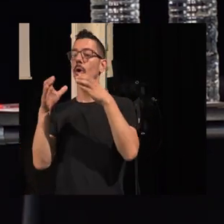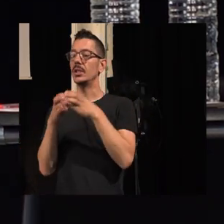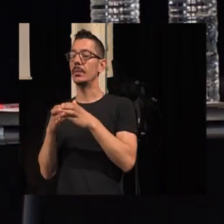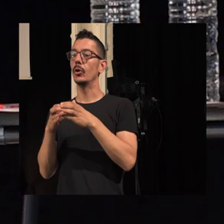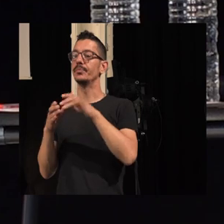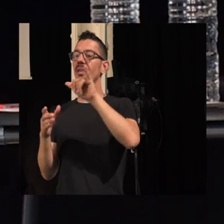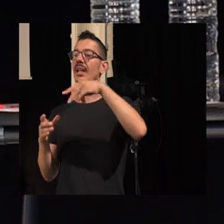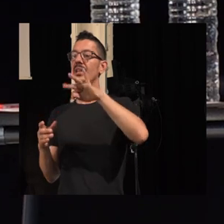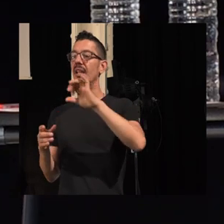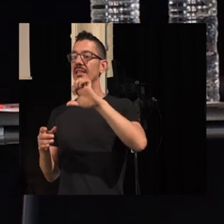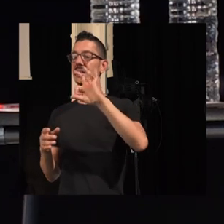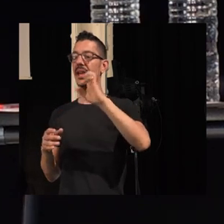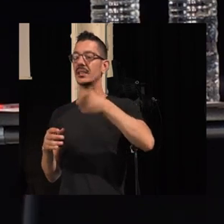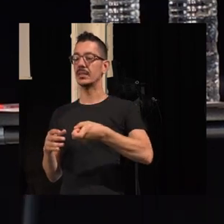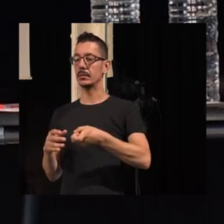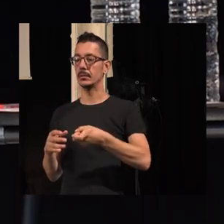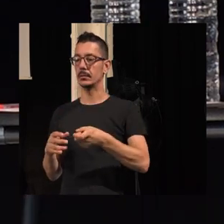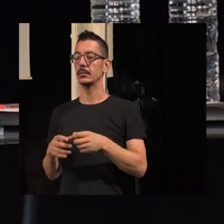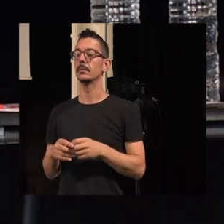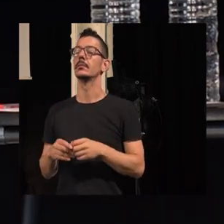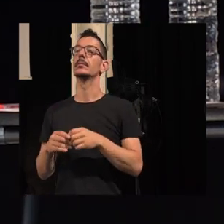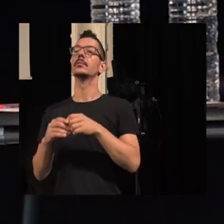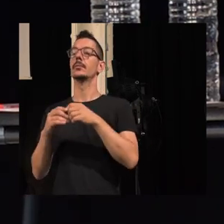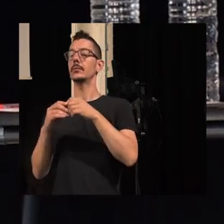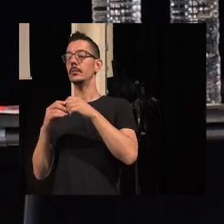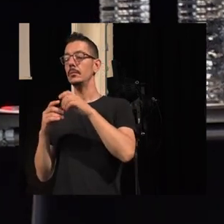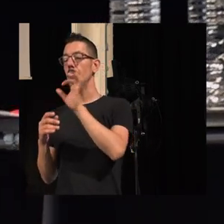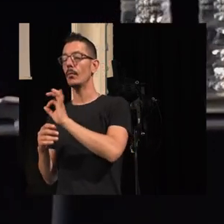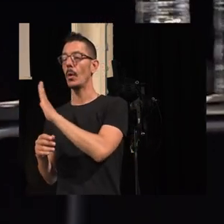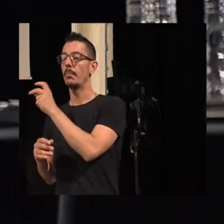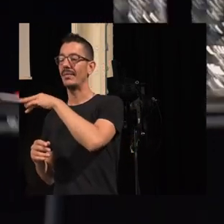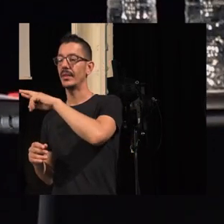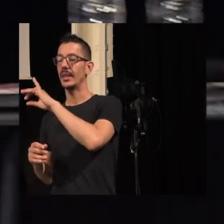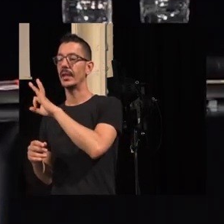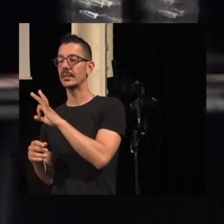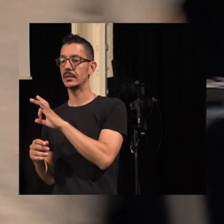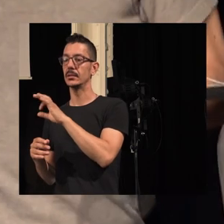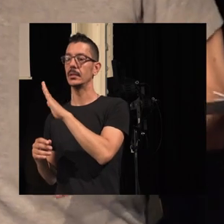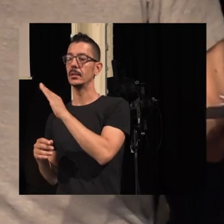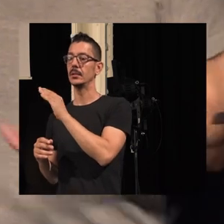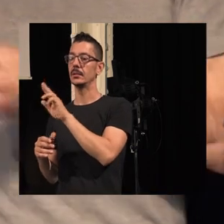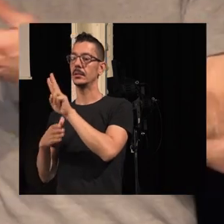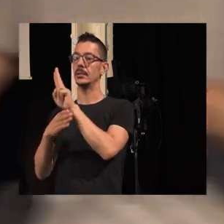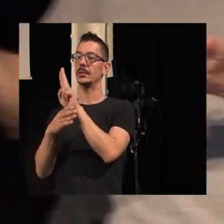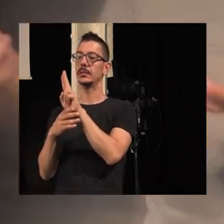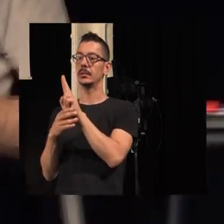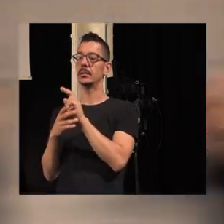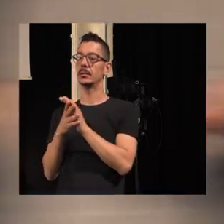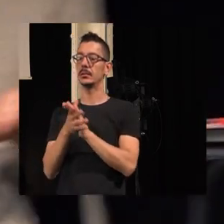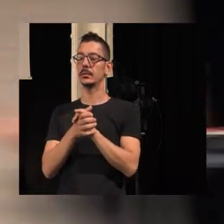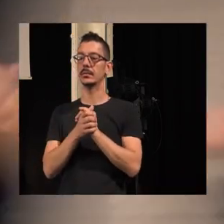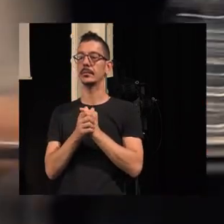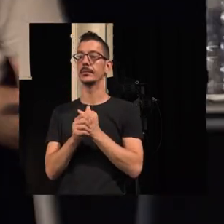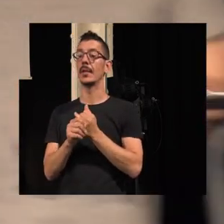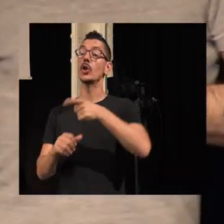muy poquita gente, las panteras, que somos 8 gatos pingados y que no tenemos ninguna existencia